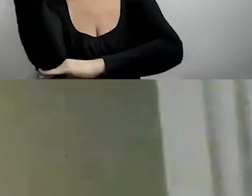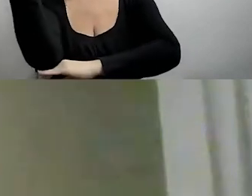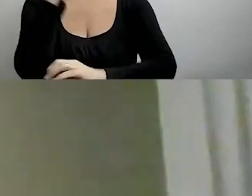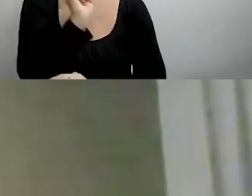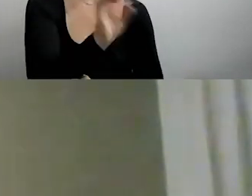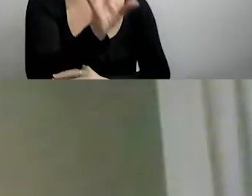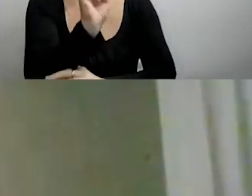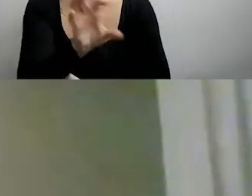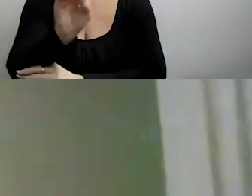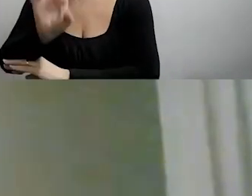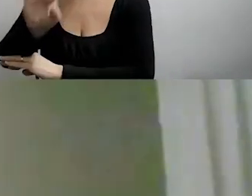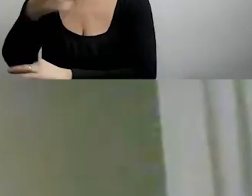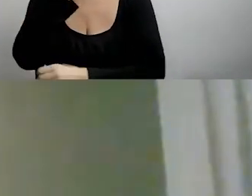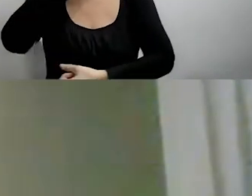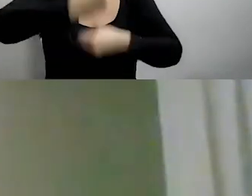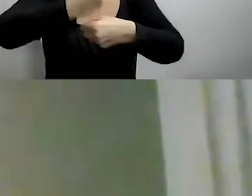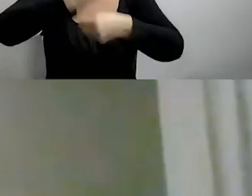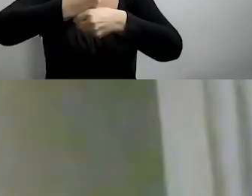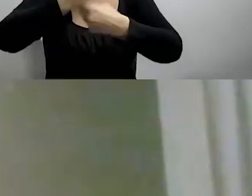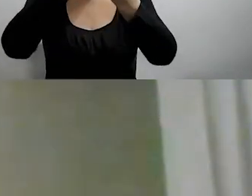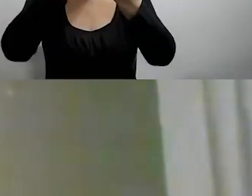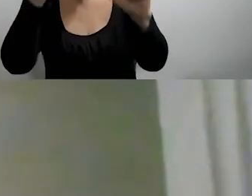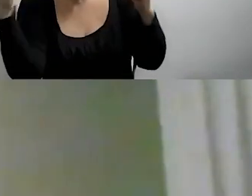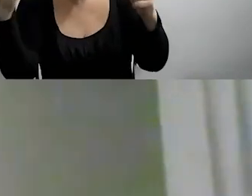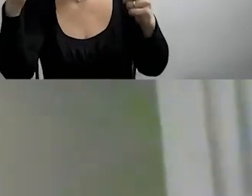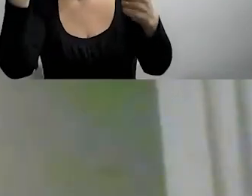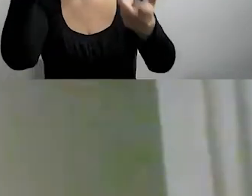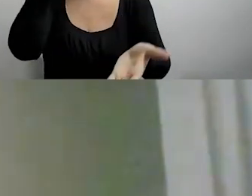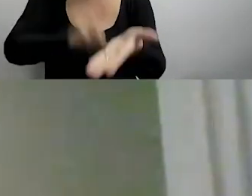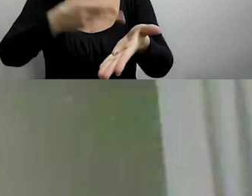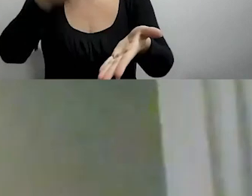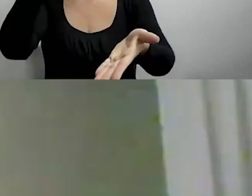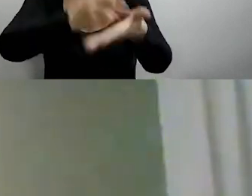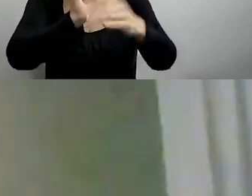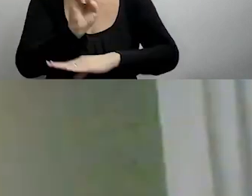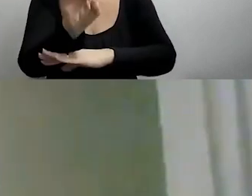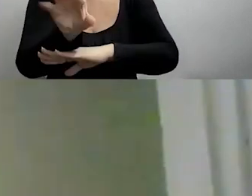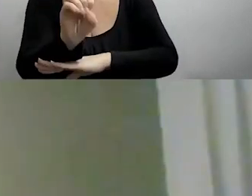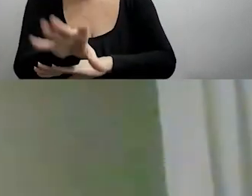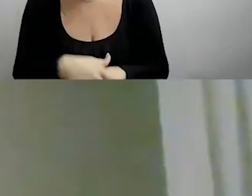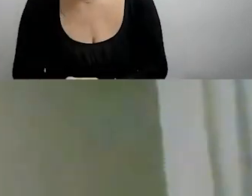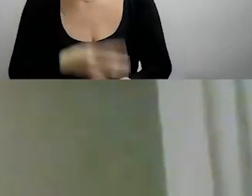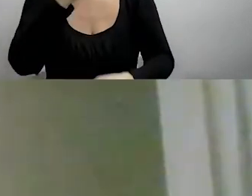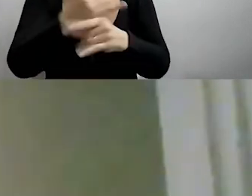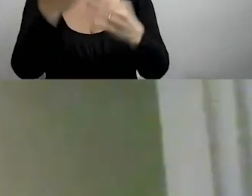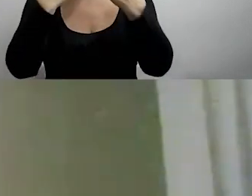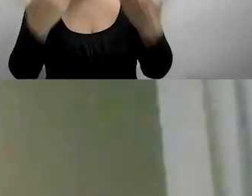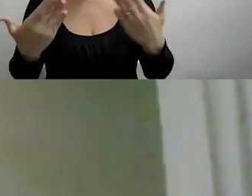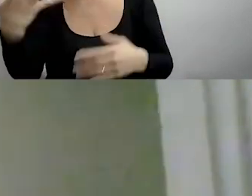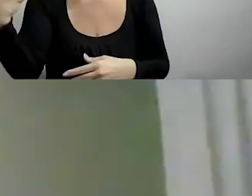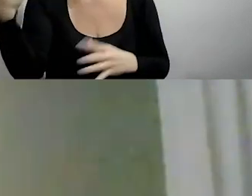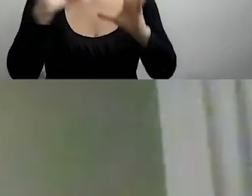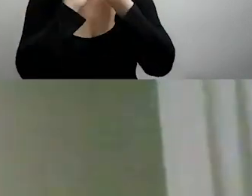se preocupen si no lo ven al principio, lo reiteramos en varias oportunidades. Como siempre, agradecerle también al secretario general,